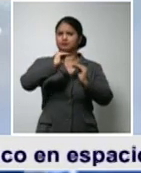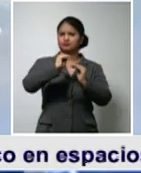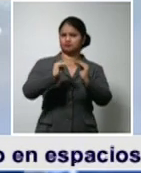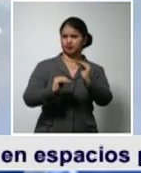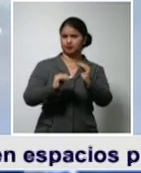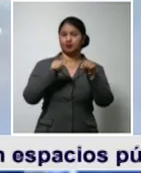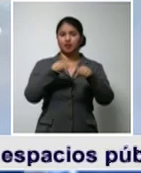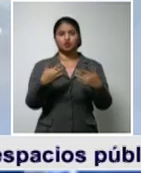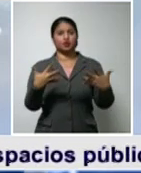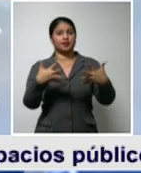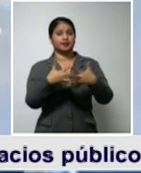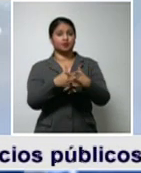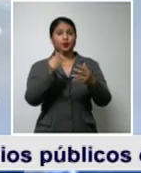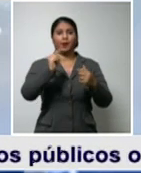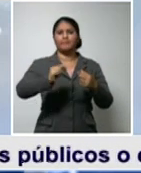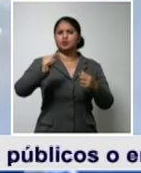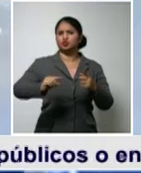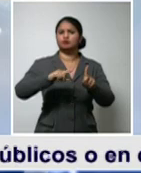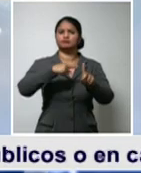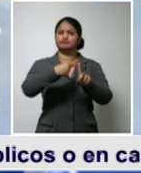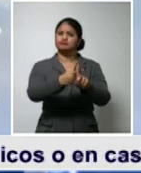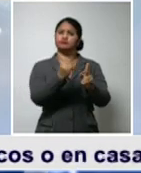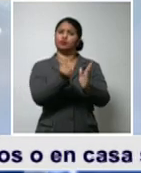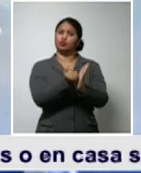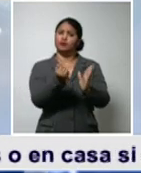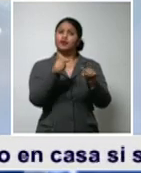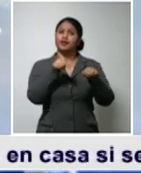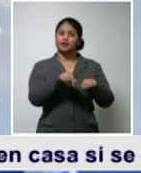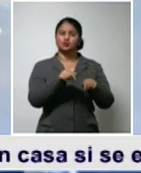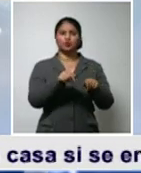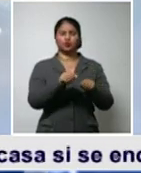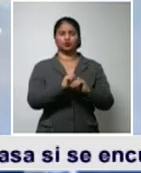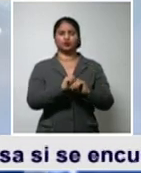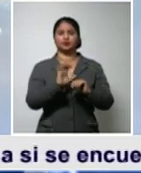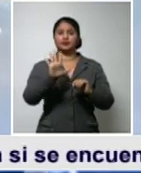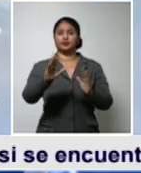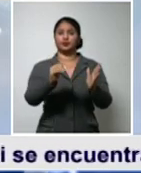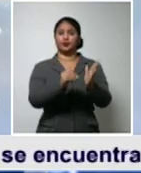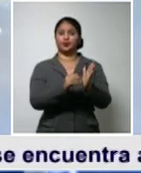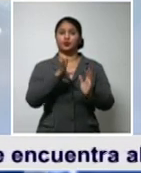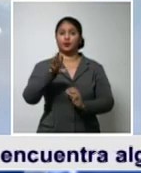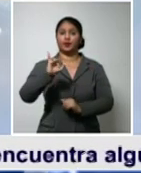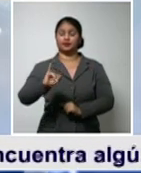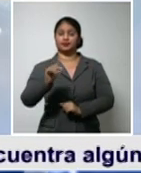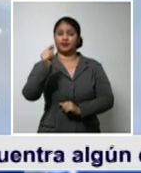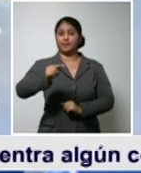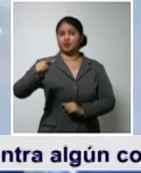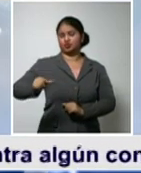diagnostican diariamente. Estamos hablando de 5.046 casos activos.